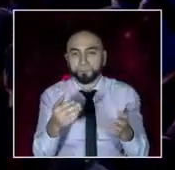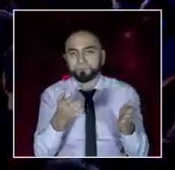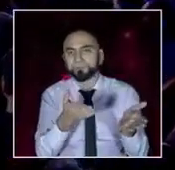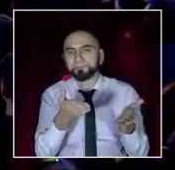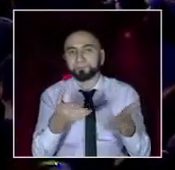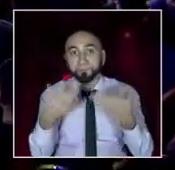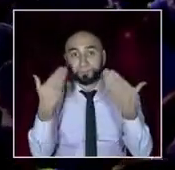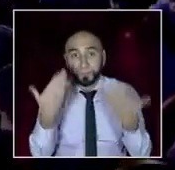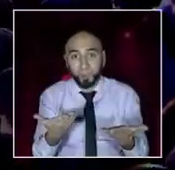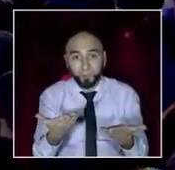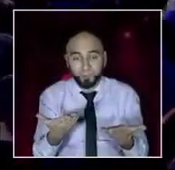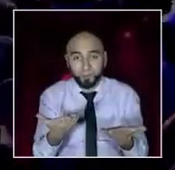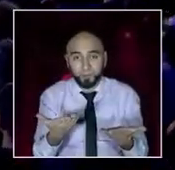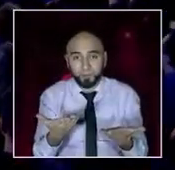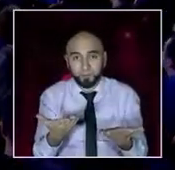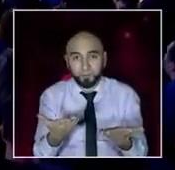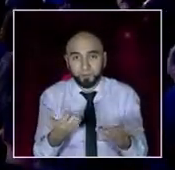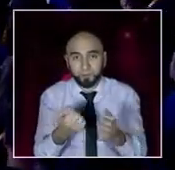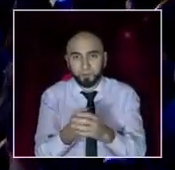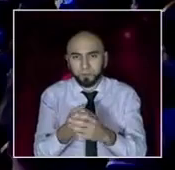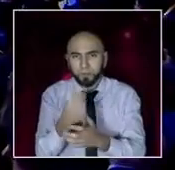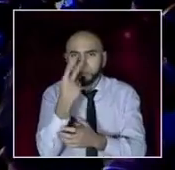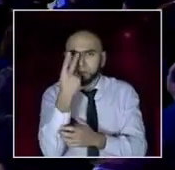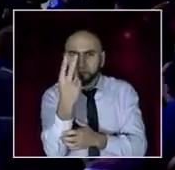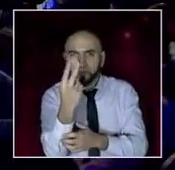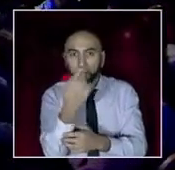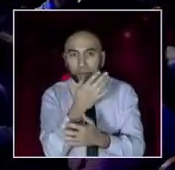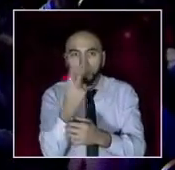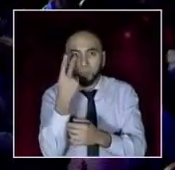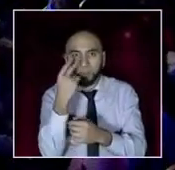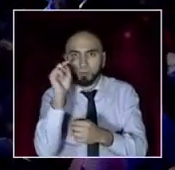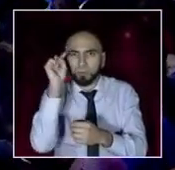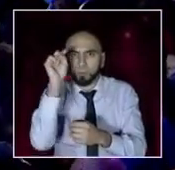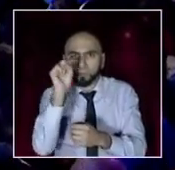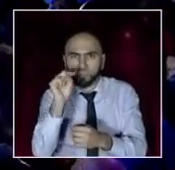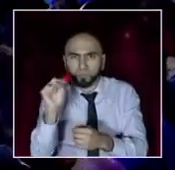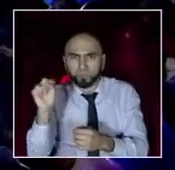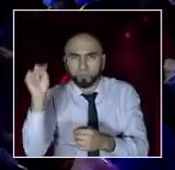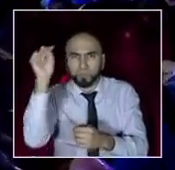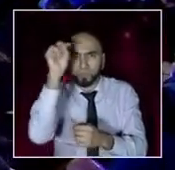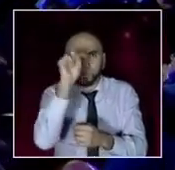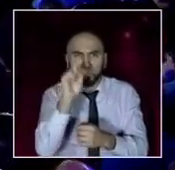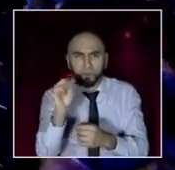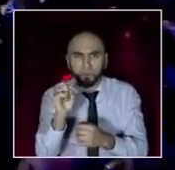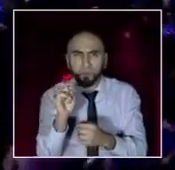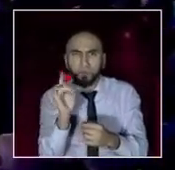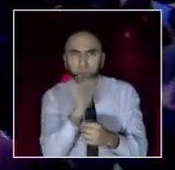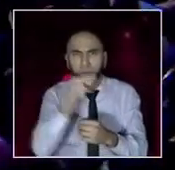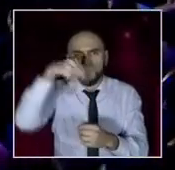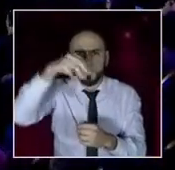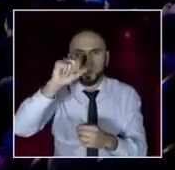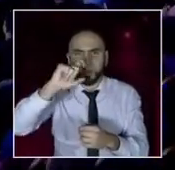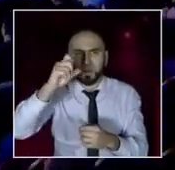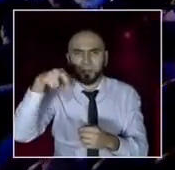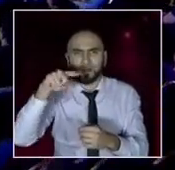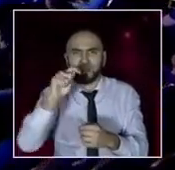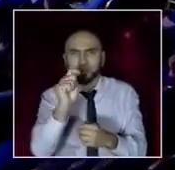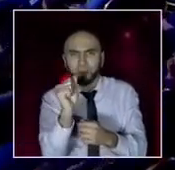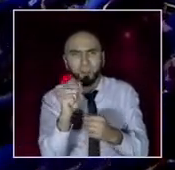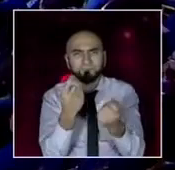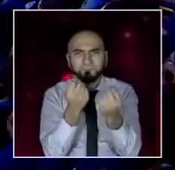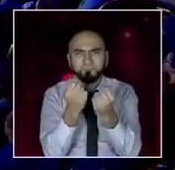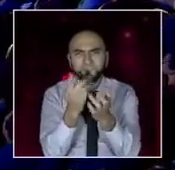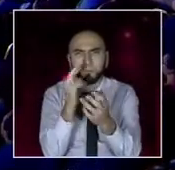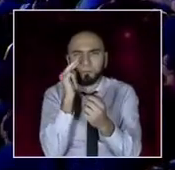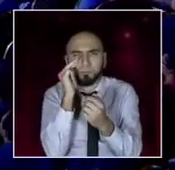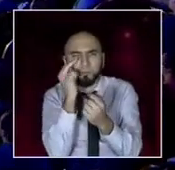Ahora parpadeen y van a ver los puntos magentas. No hay nada verde, no hay ningún círculo verde, son solo